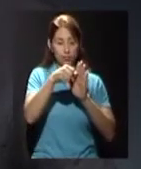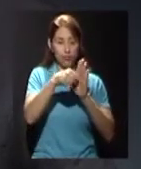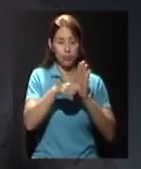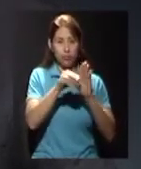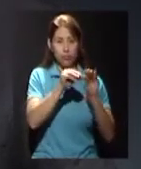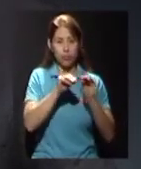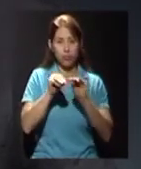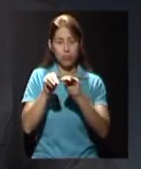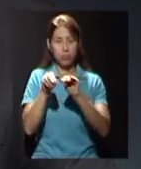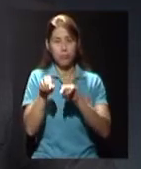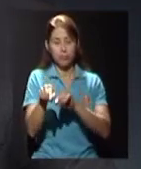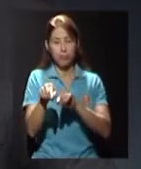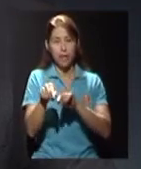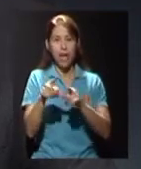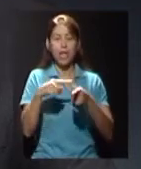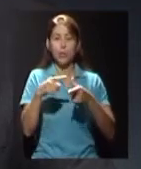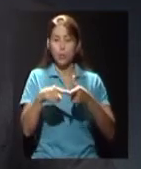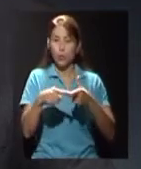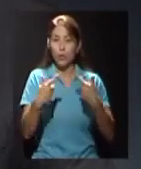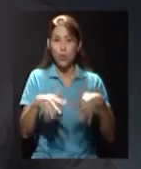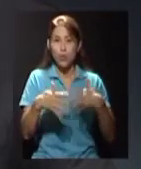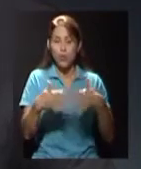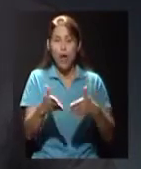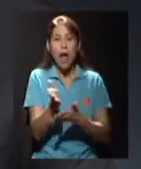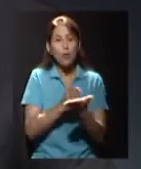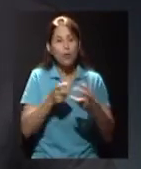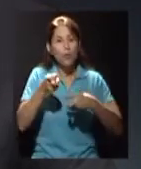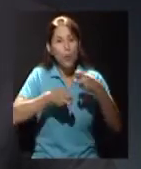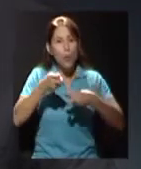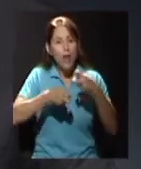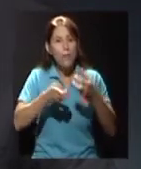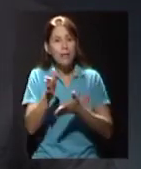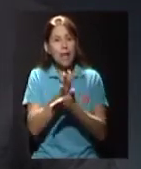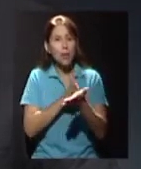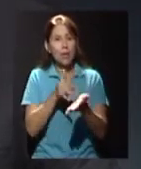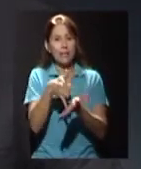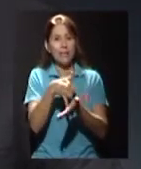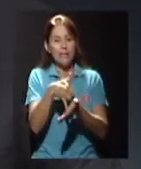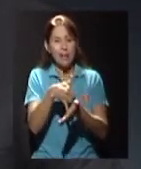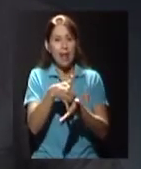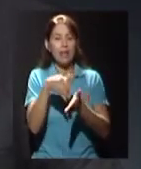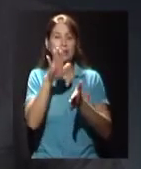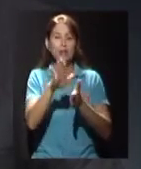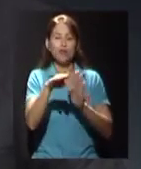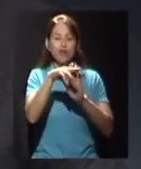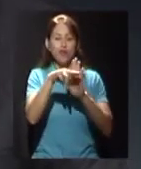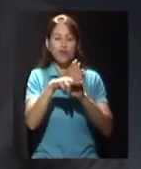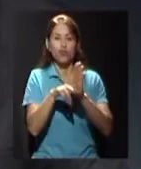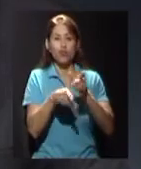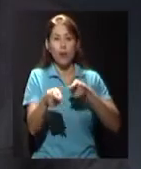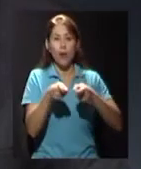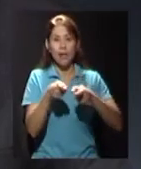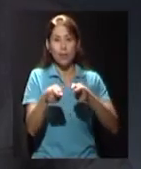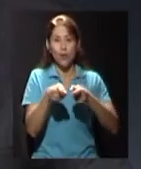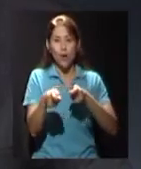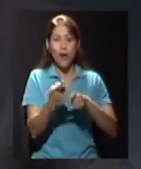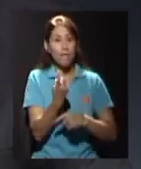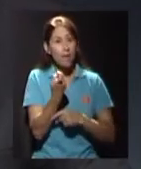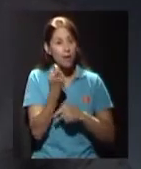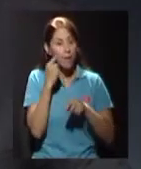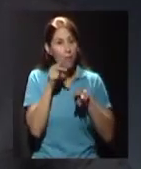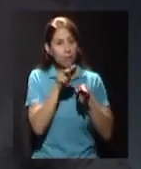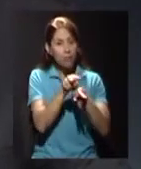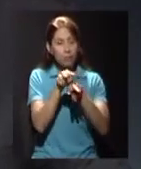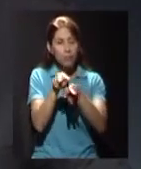problemas masivos en la regulación y me atrevo a decir no solamente ausencia de rectoría sino en algunos